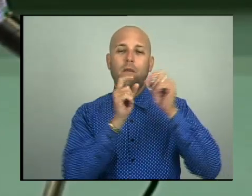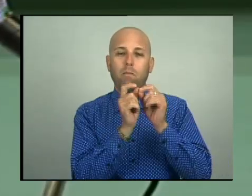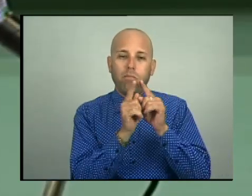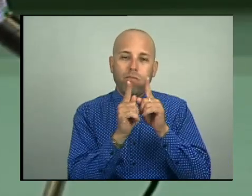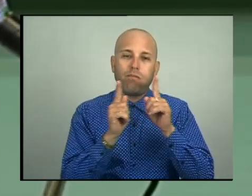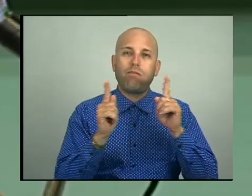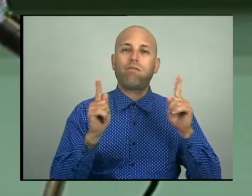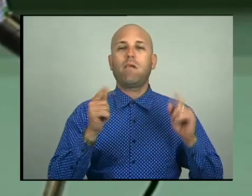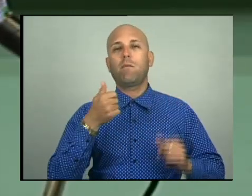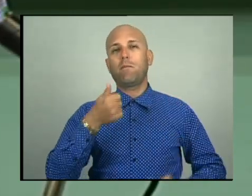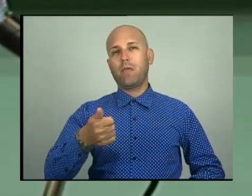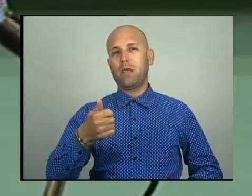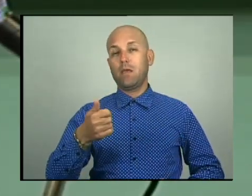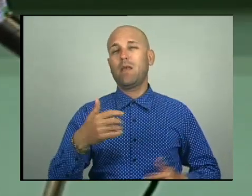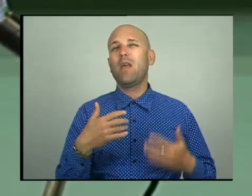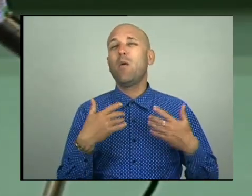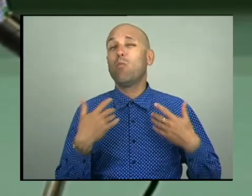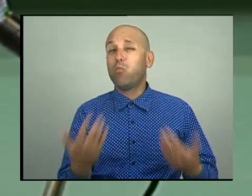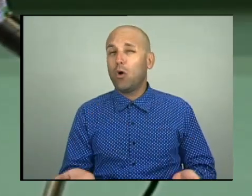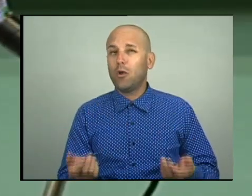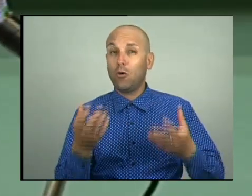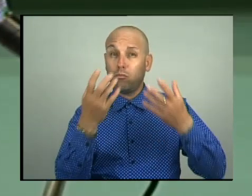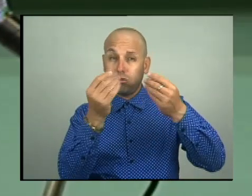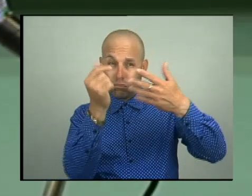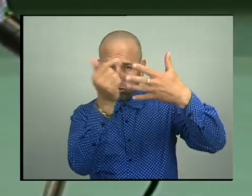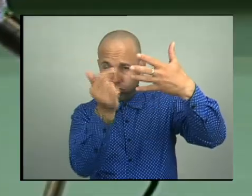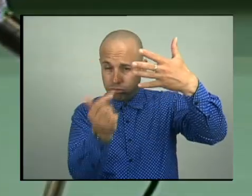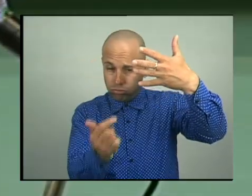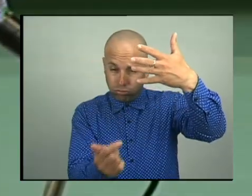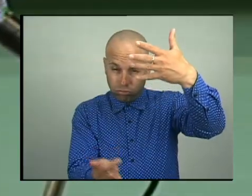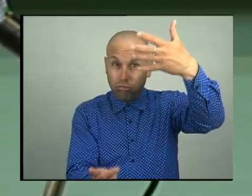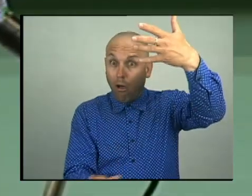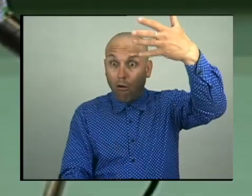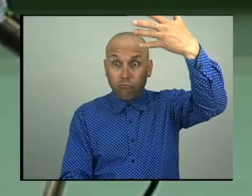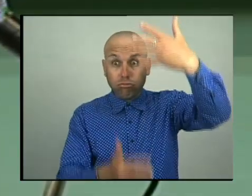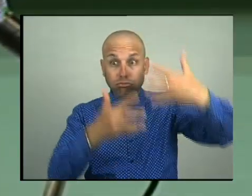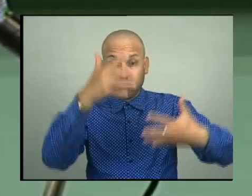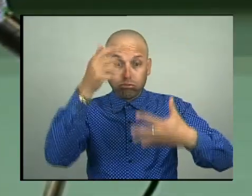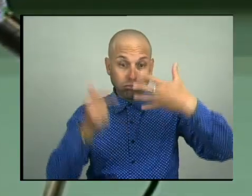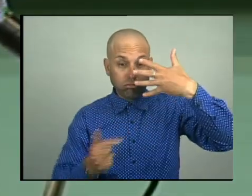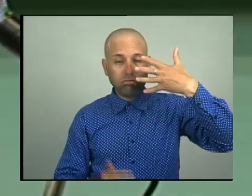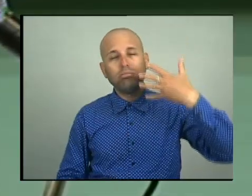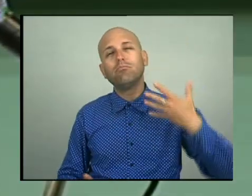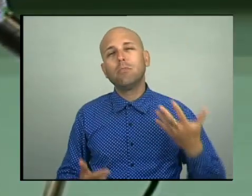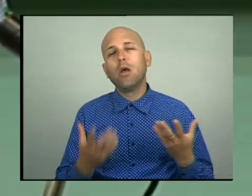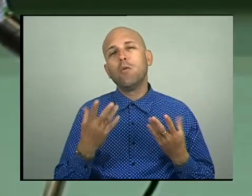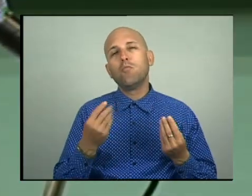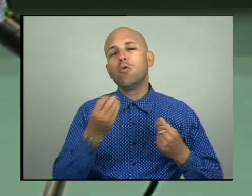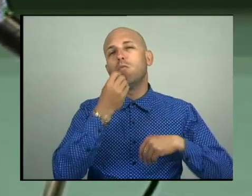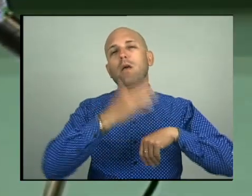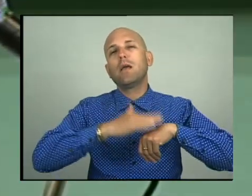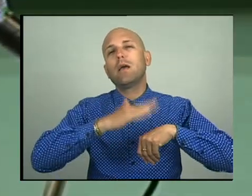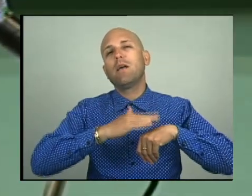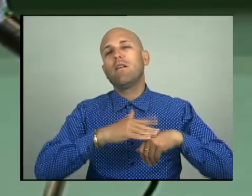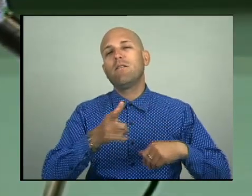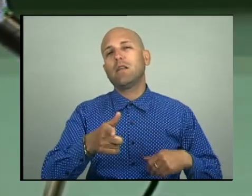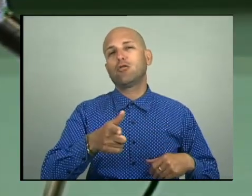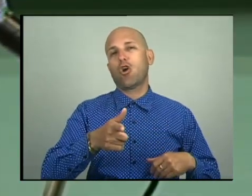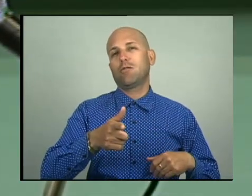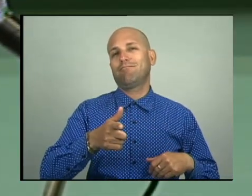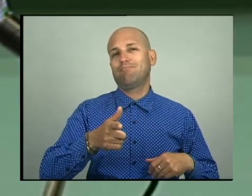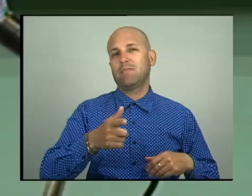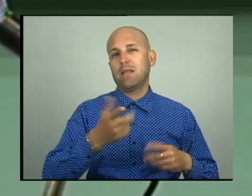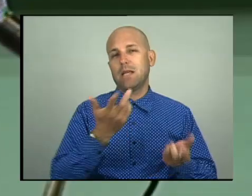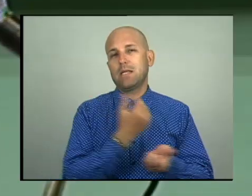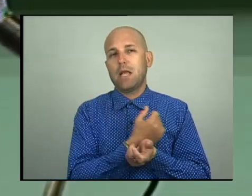cardiopatía. O sea que en general todos esos factores de riesgo se influyen, al igual que la nutrición de la embarazada, que de manera importante también, sobre todo el